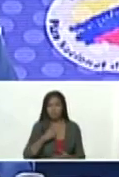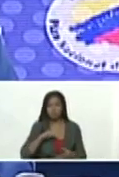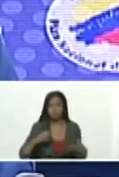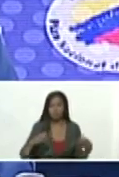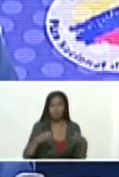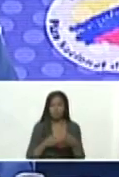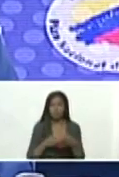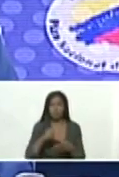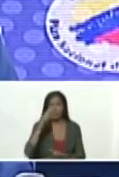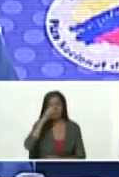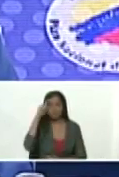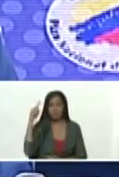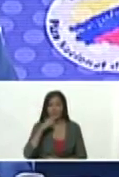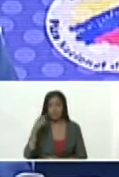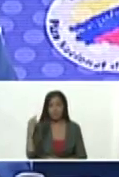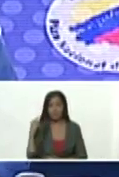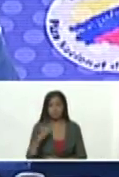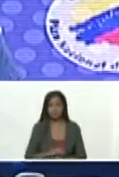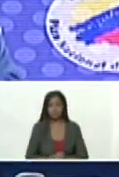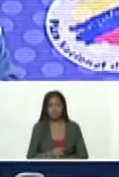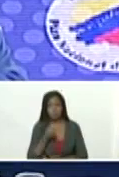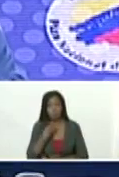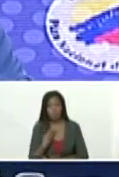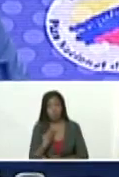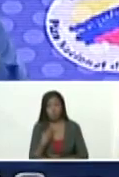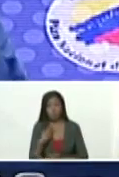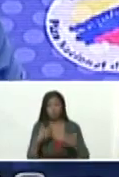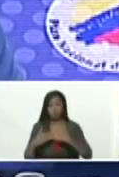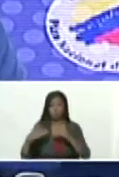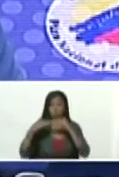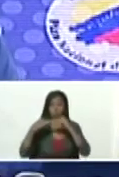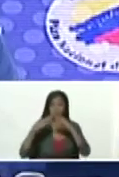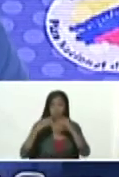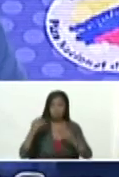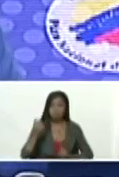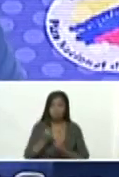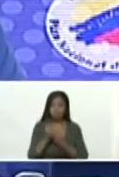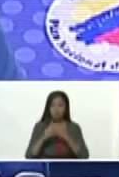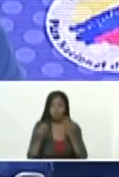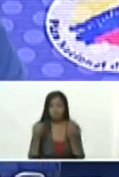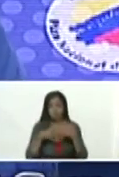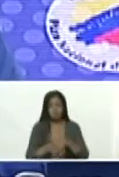en Azerbaiyán. Y bueno, alinear toda la cooperación